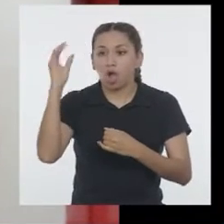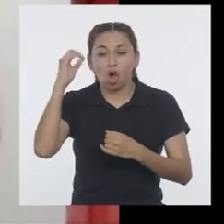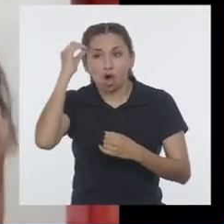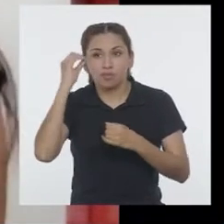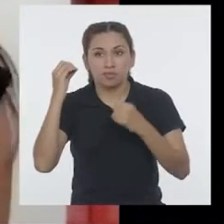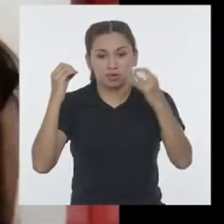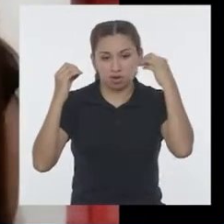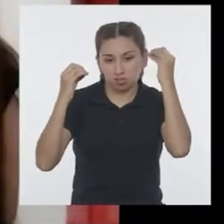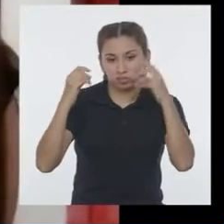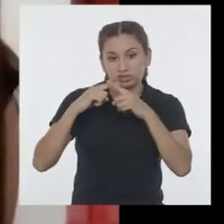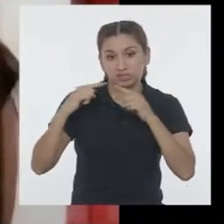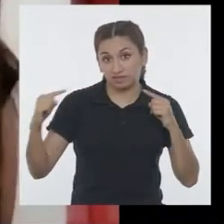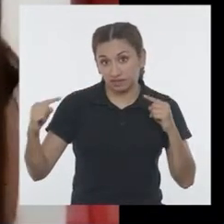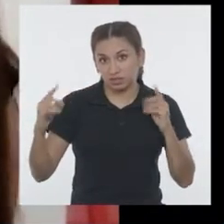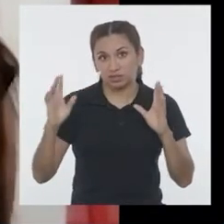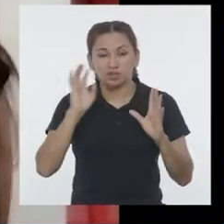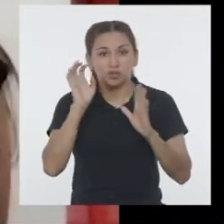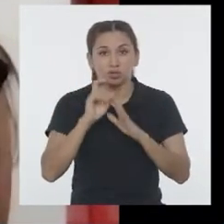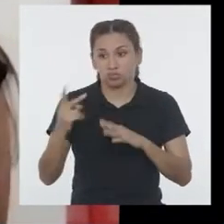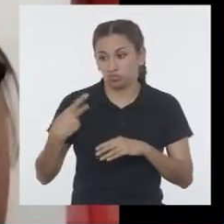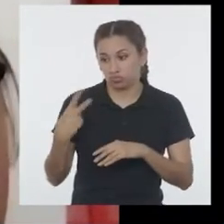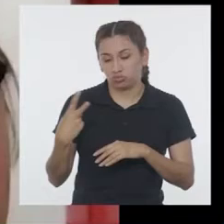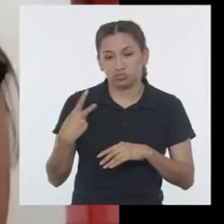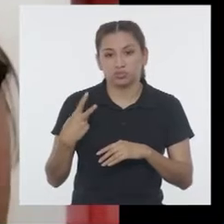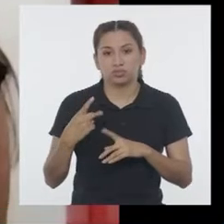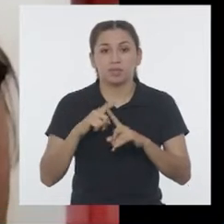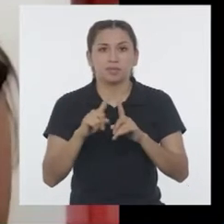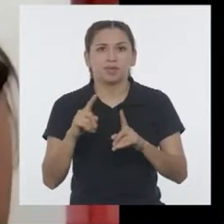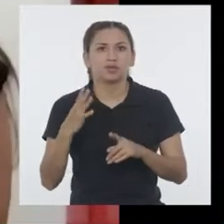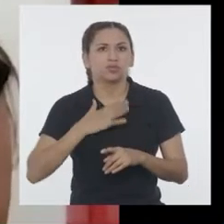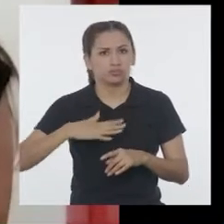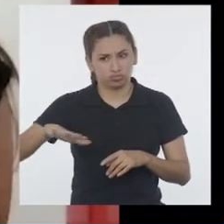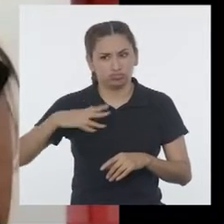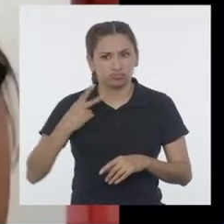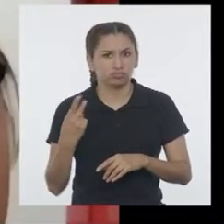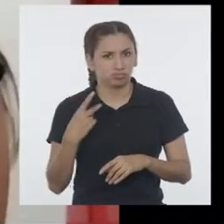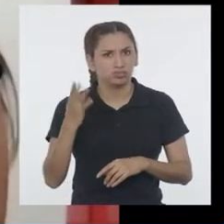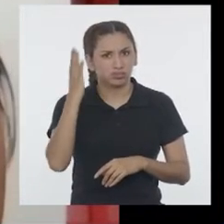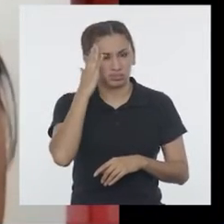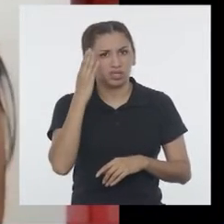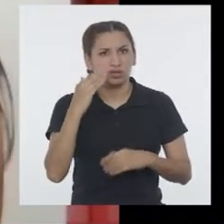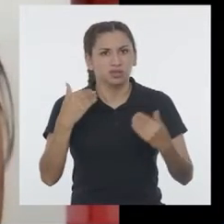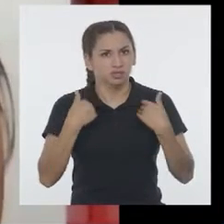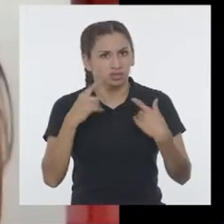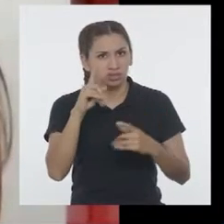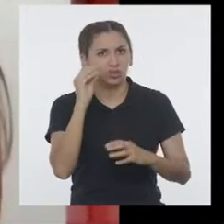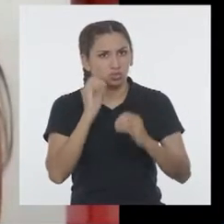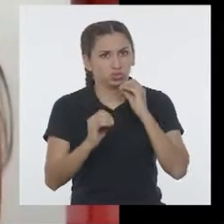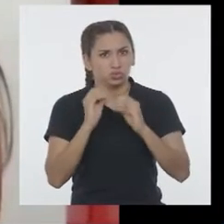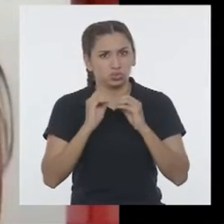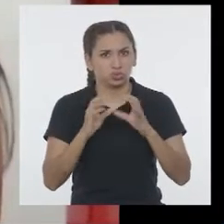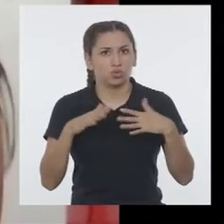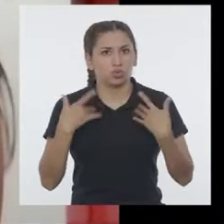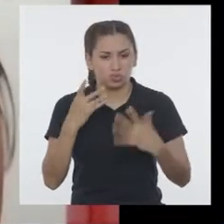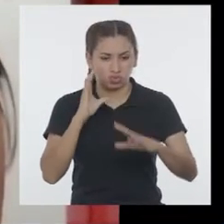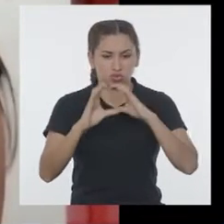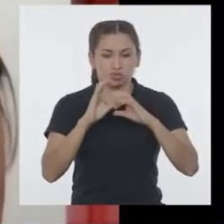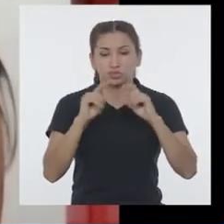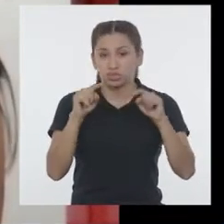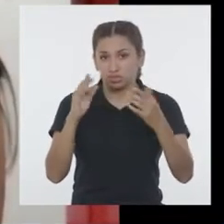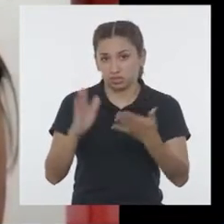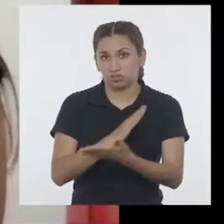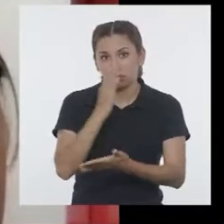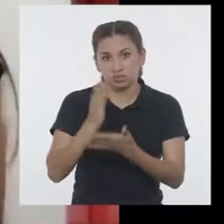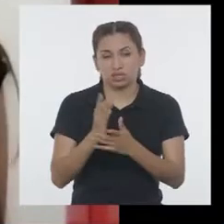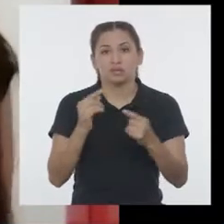de la otra persona en casa, ¿no? Por ejemplo, entre nosotras mismas. Pero sabemos que hay una solución cuando podemos conversar de ese problema